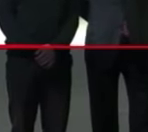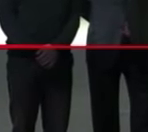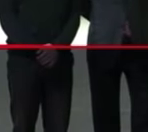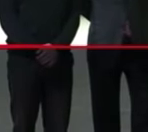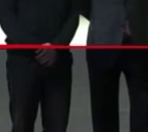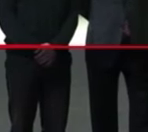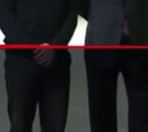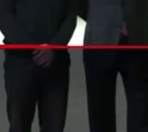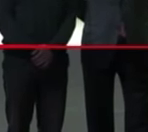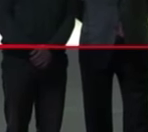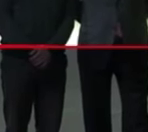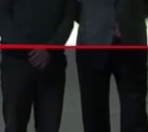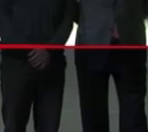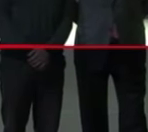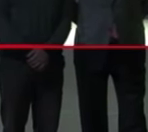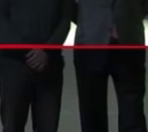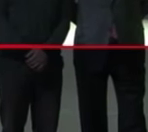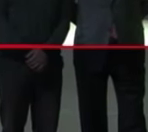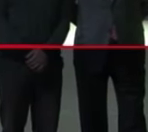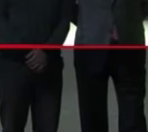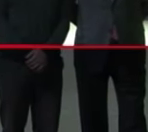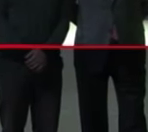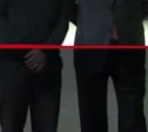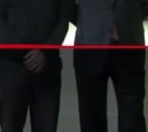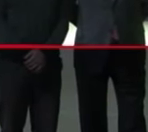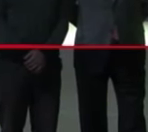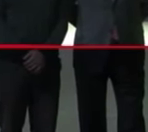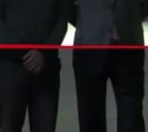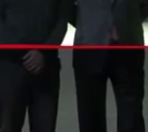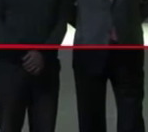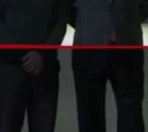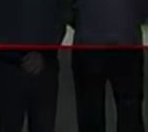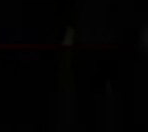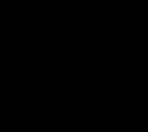Pousao en Portugal y la Casa del Aire de San Francisco en Estados Unidos.